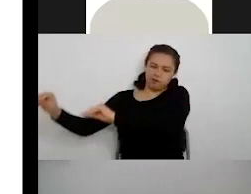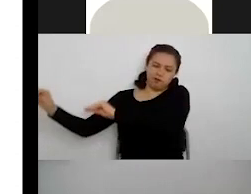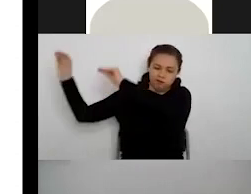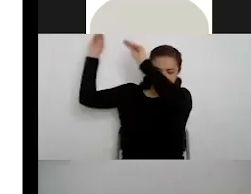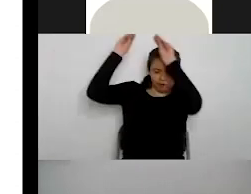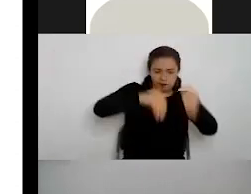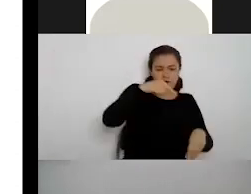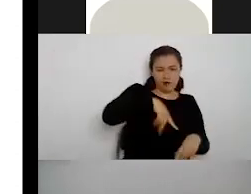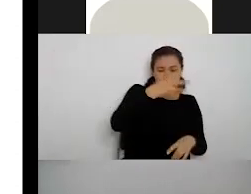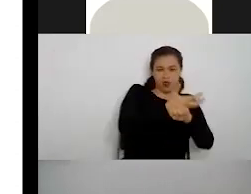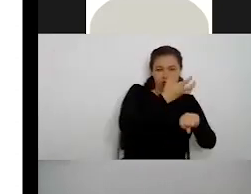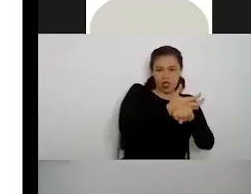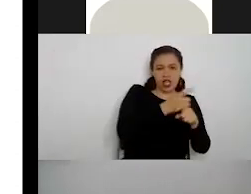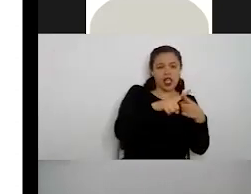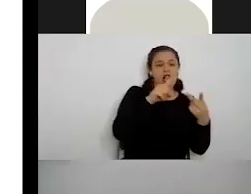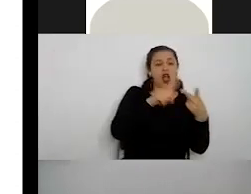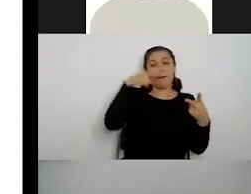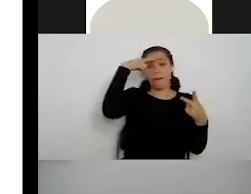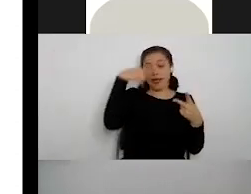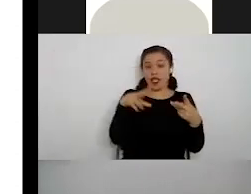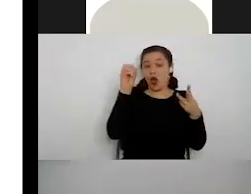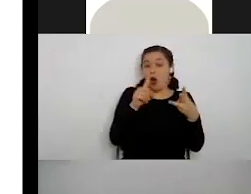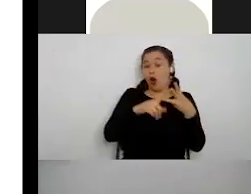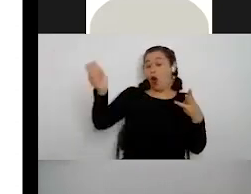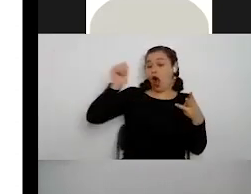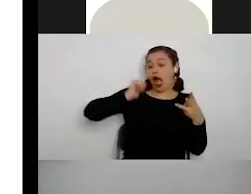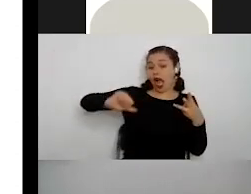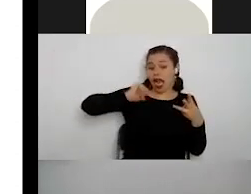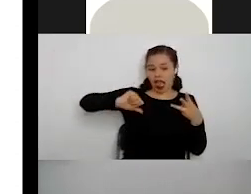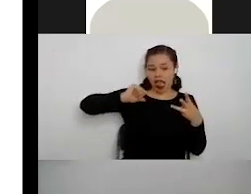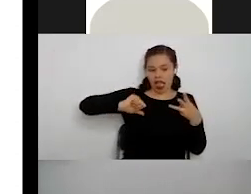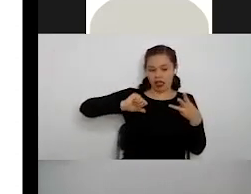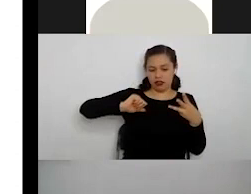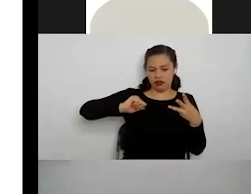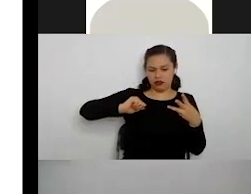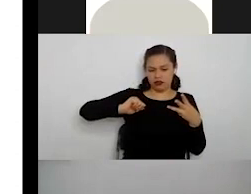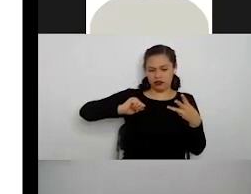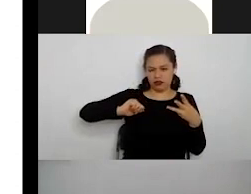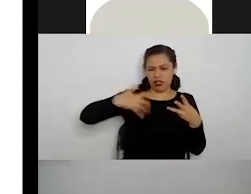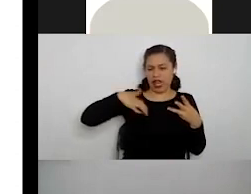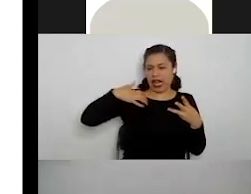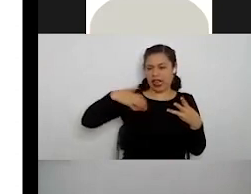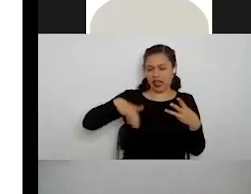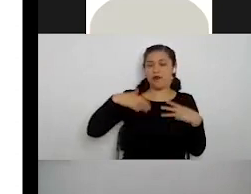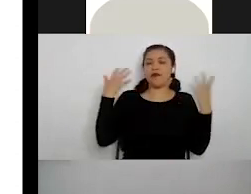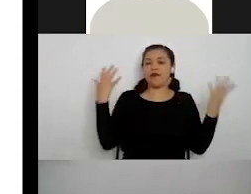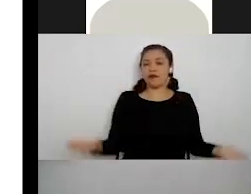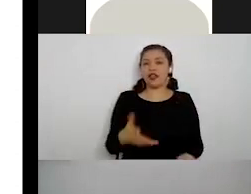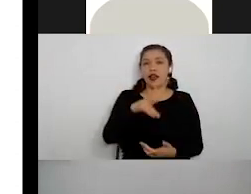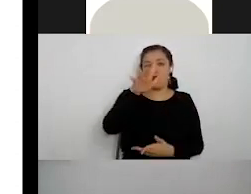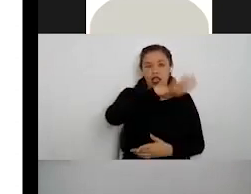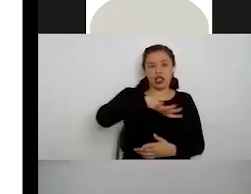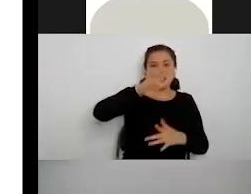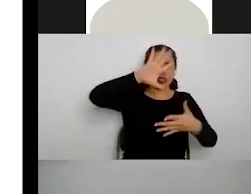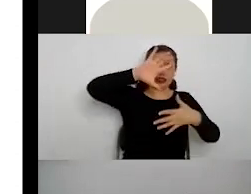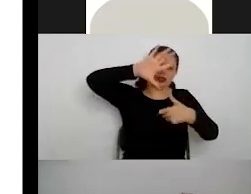a México o a Canadá o a toda la zona del mercado del TLC o del TEMEC ahora, ¿no?